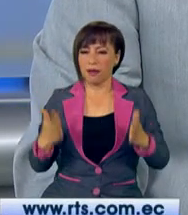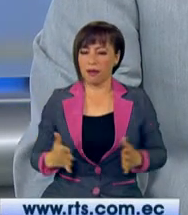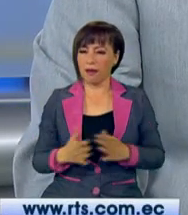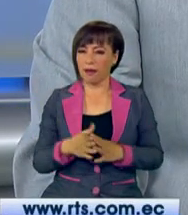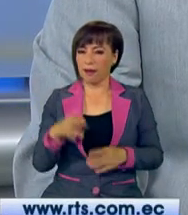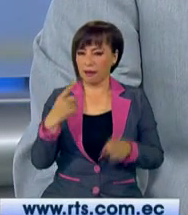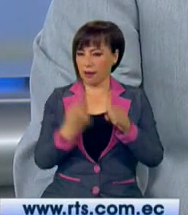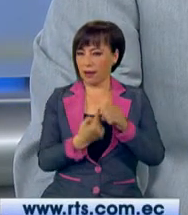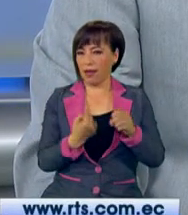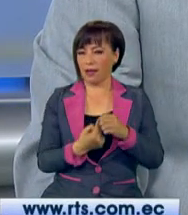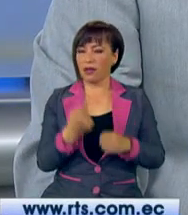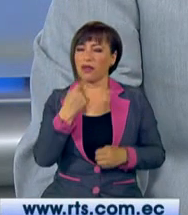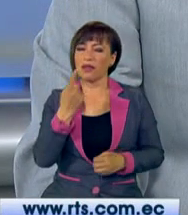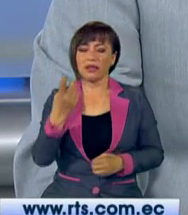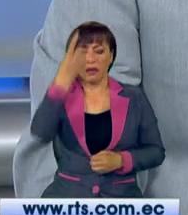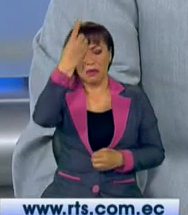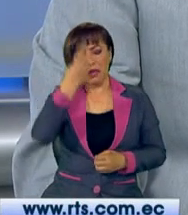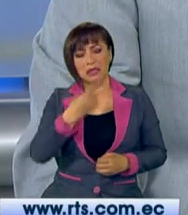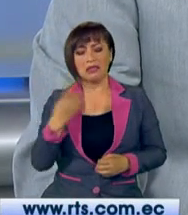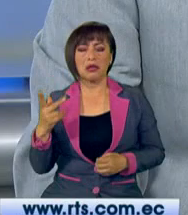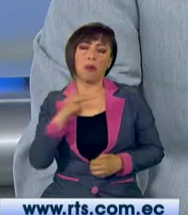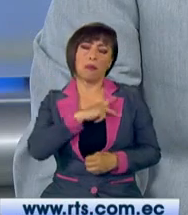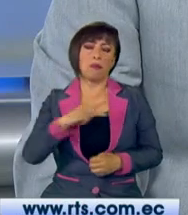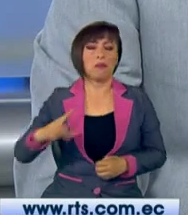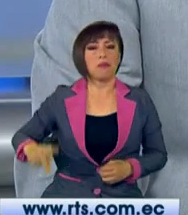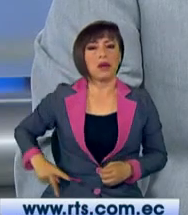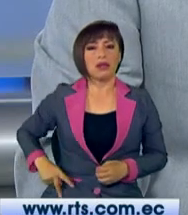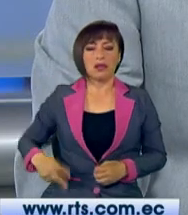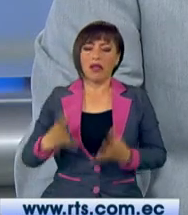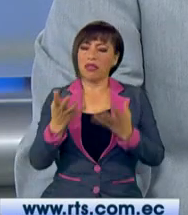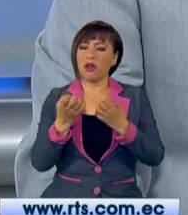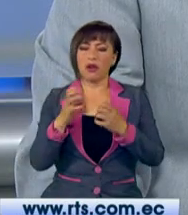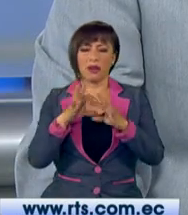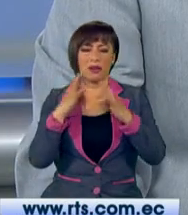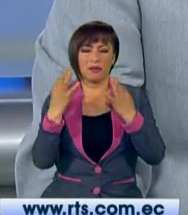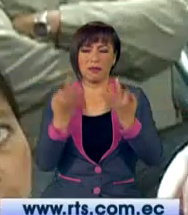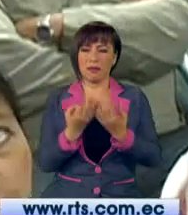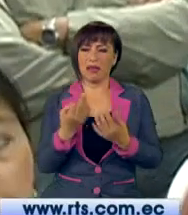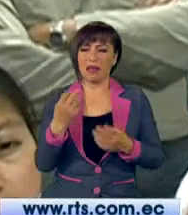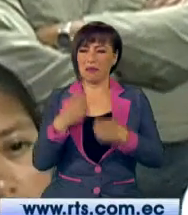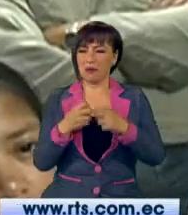decisión la tomó para evitar un evento personal que cause más dolor a su familia.